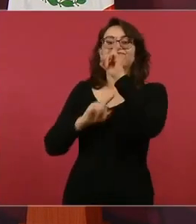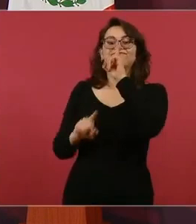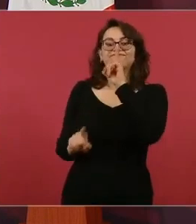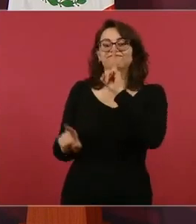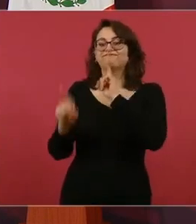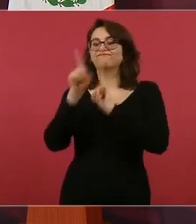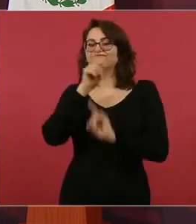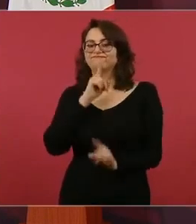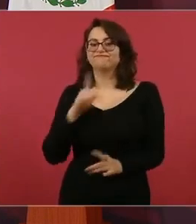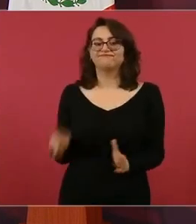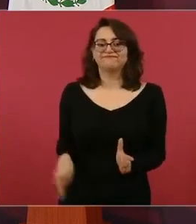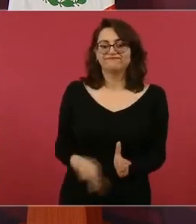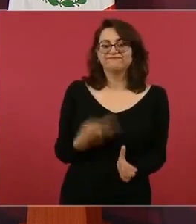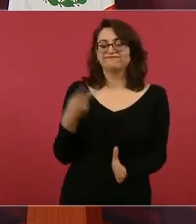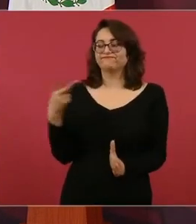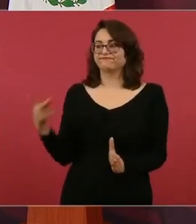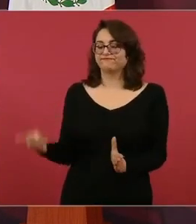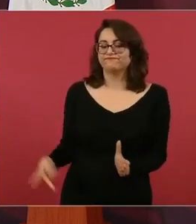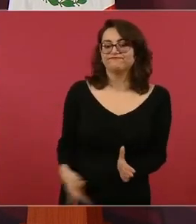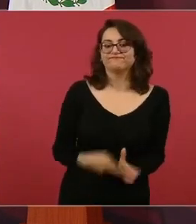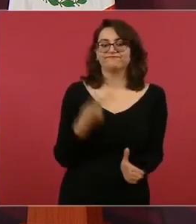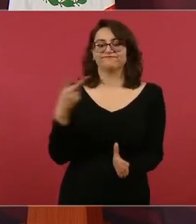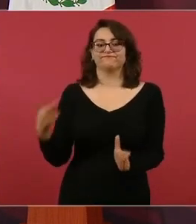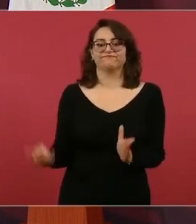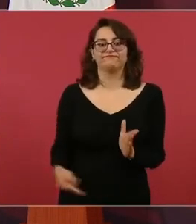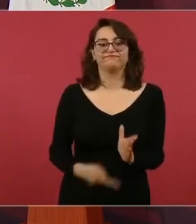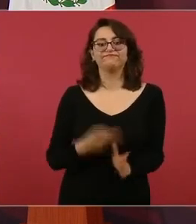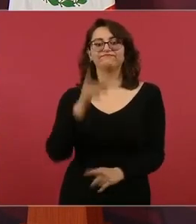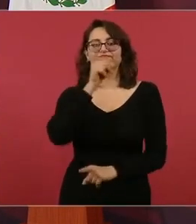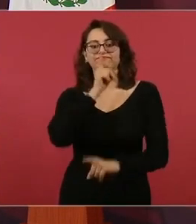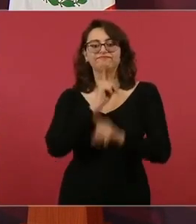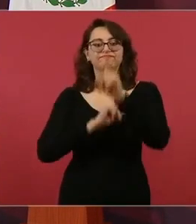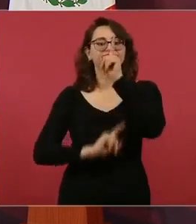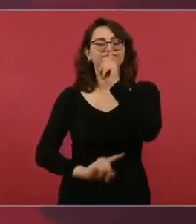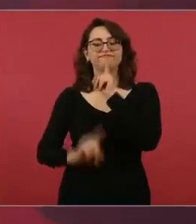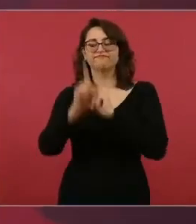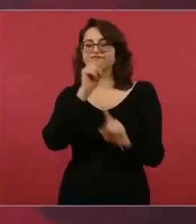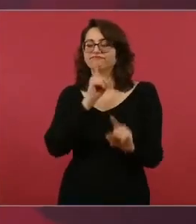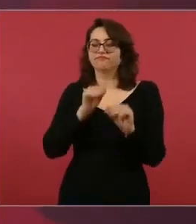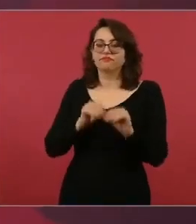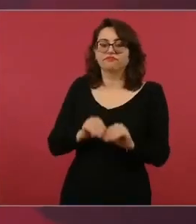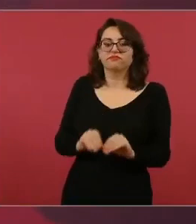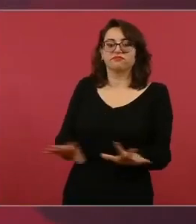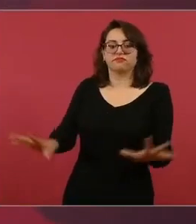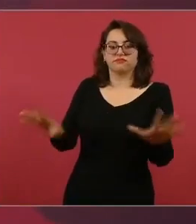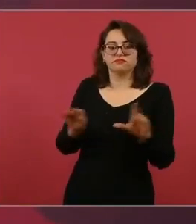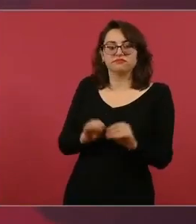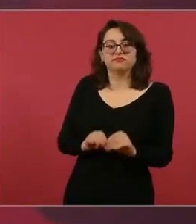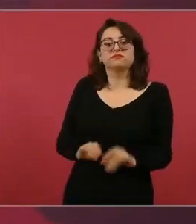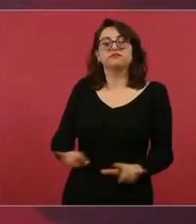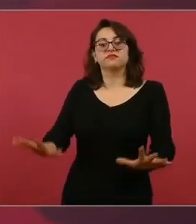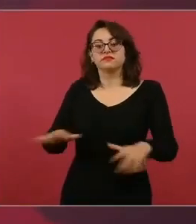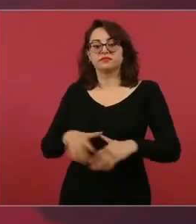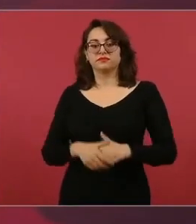repetir, lo tengo que repetir, sobre todo para los jóvenes,